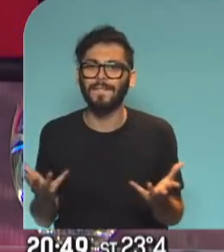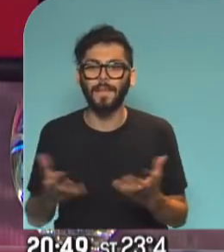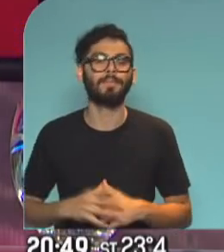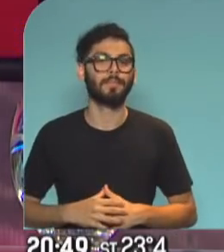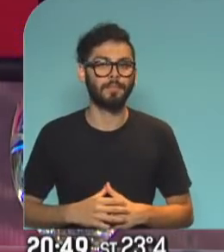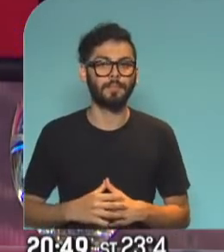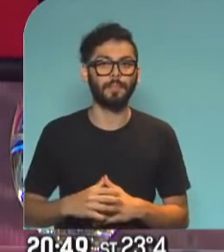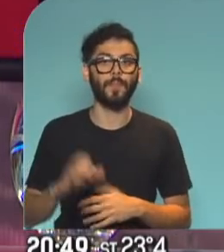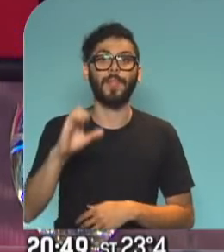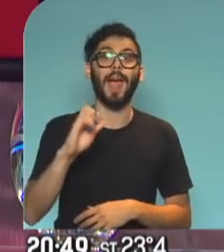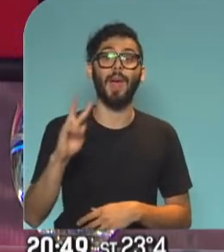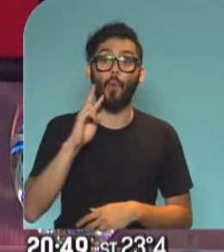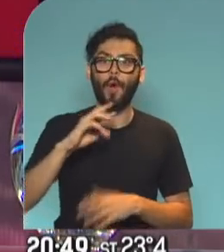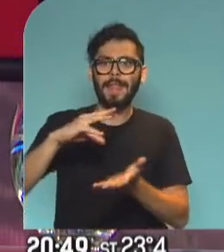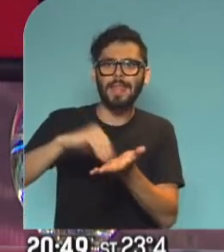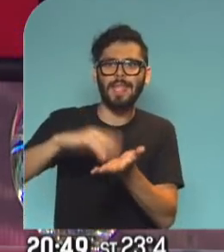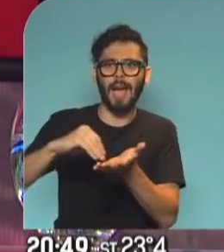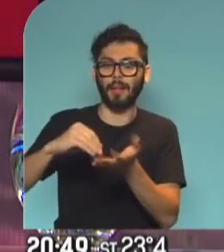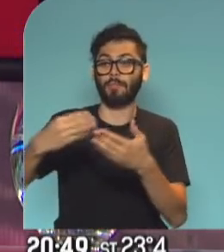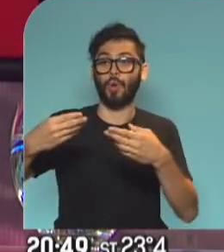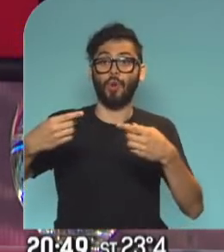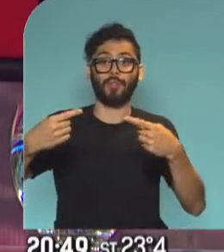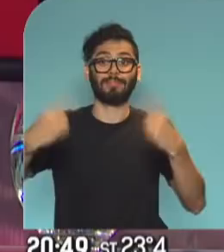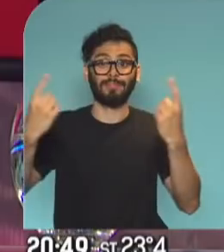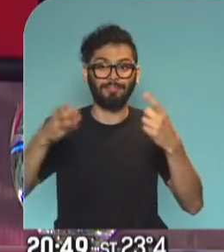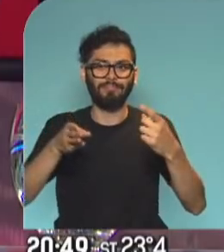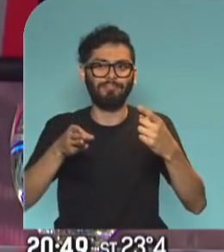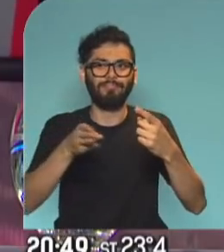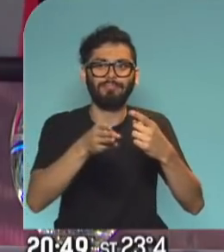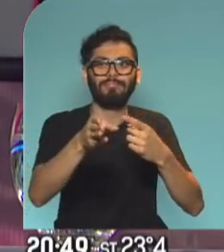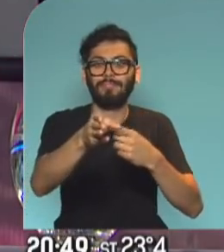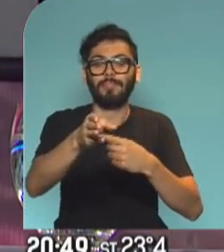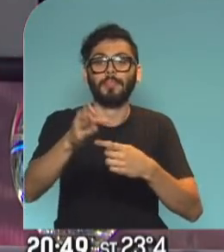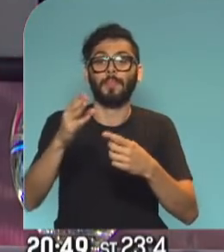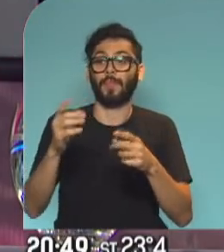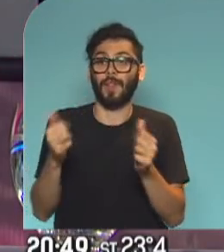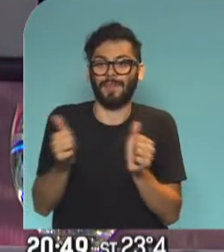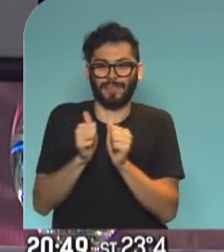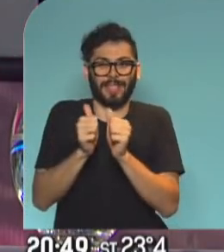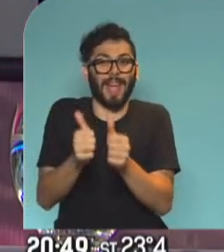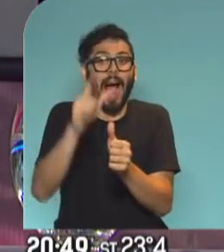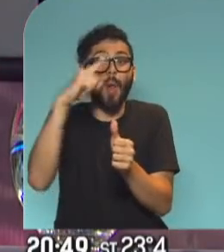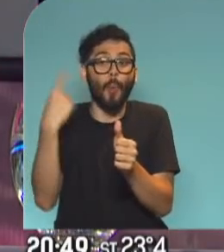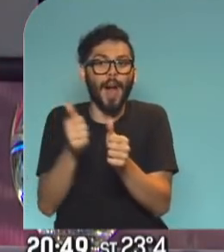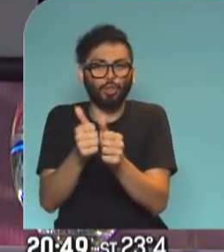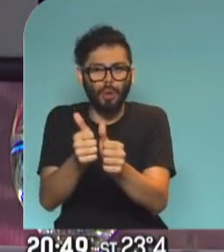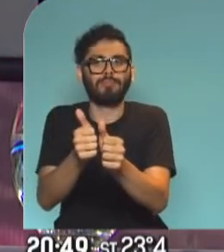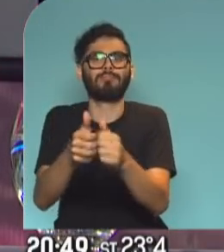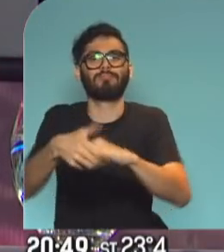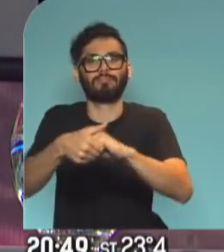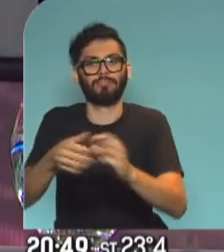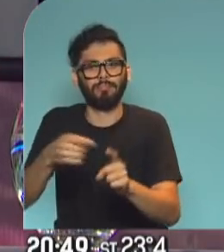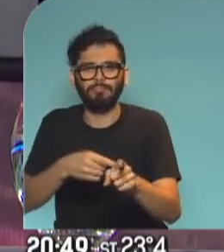trayecto de Evo Morales por tierra, desde la frontera, que ha cubierto también la televisión pública, se cruce con el presidente Alberto Fernández, y unas 48